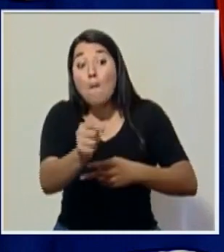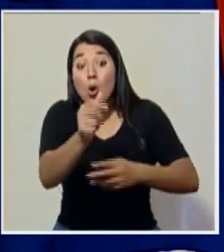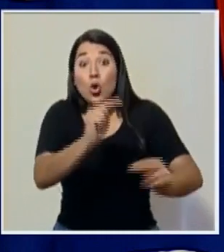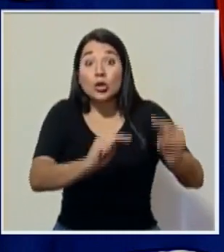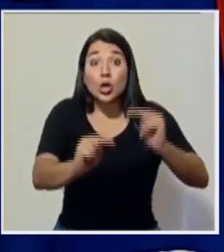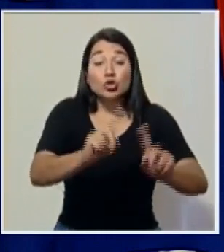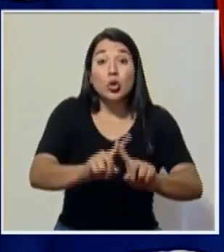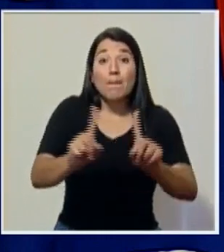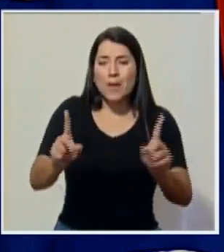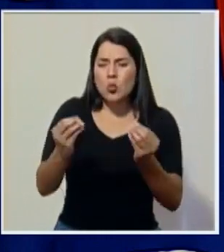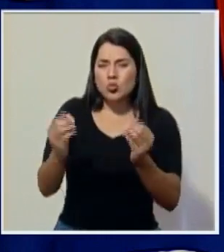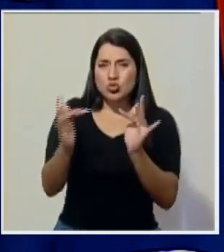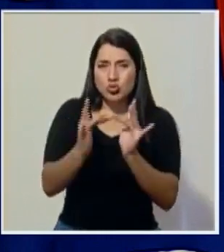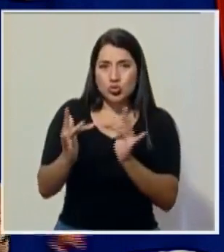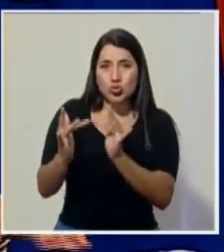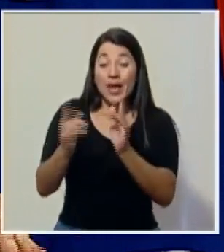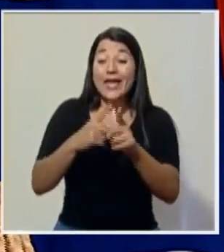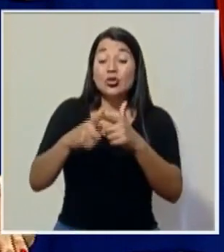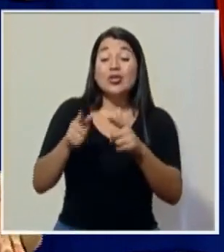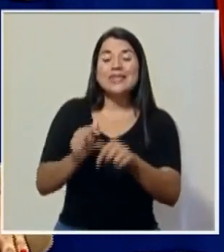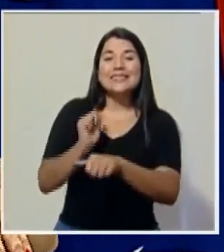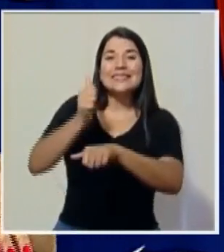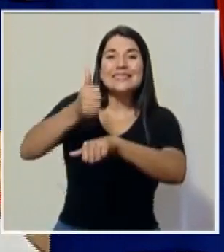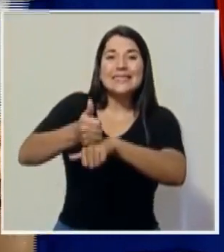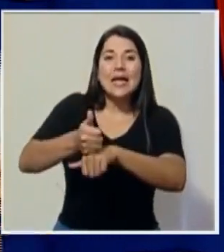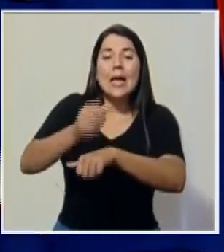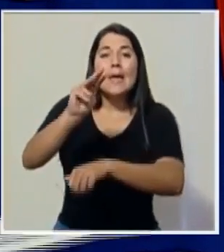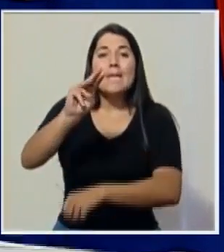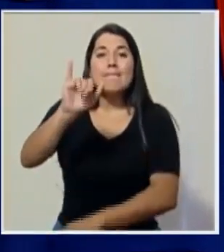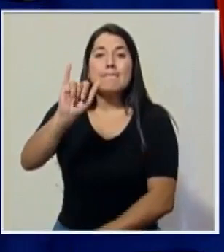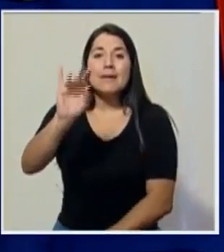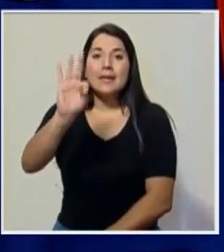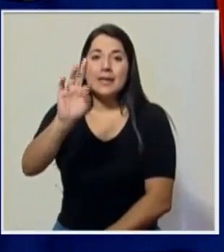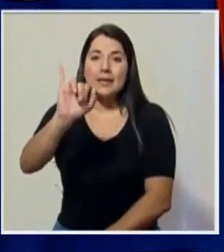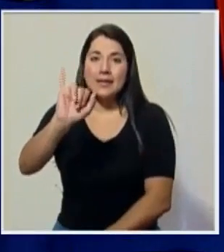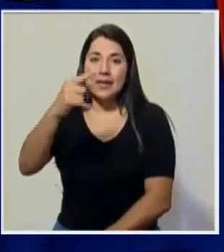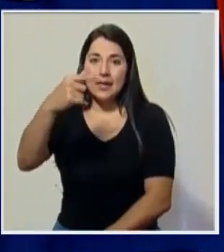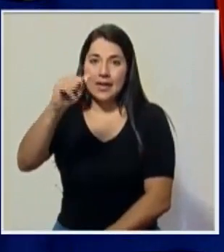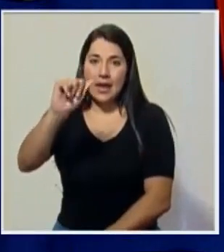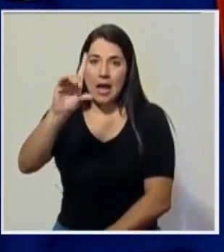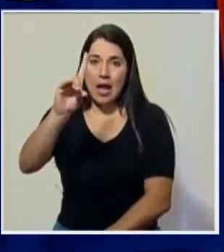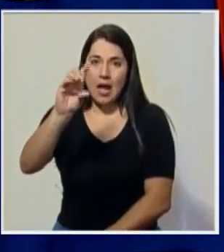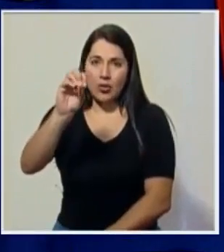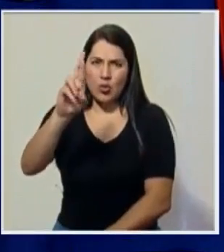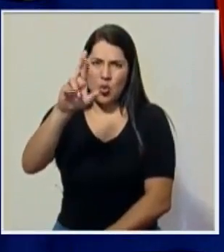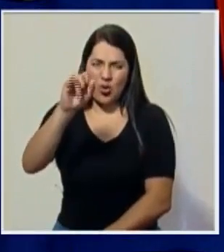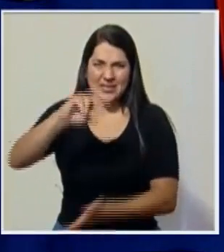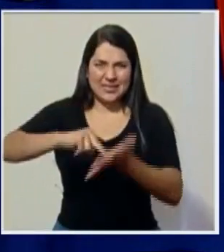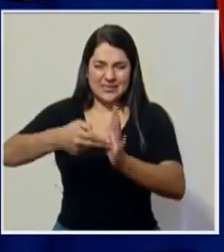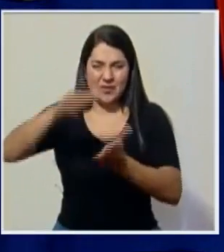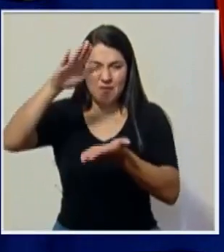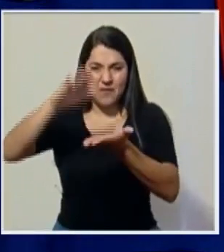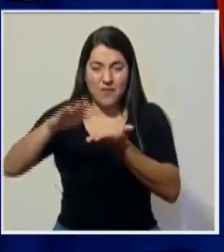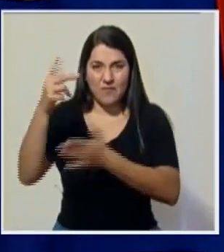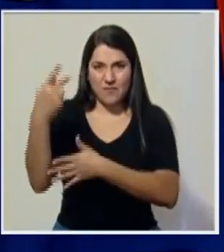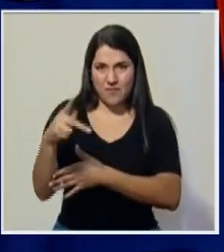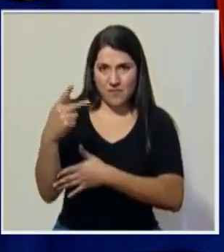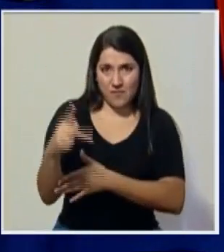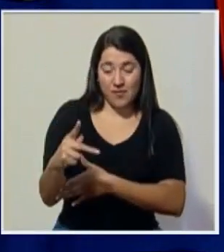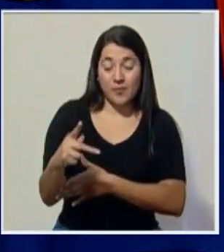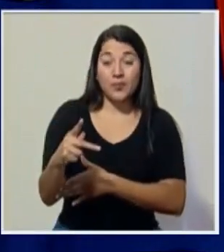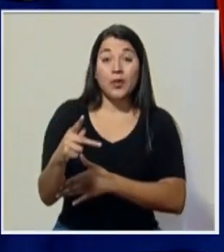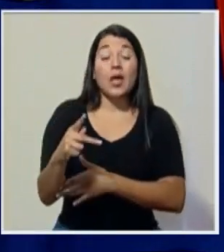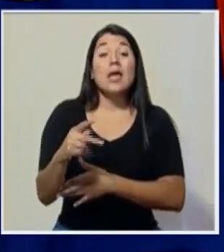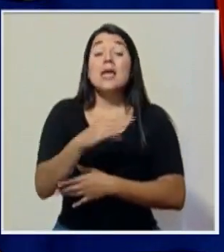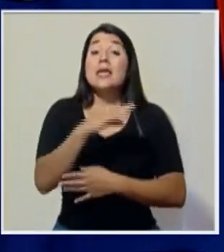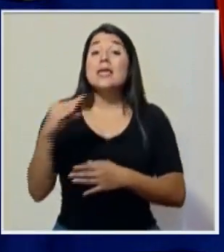lo que nosotros llamamos los mitigadores. Siendo así, ¿verdad?, sobre esa base de una co-construcción, porque